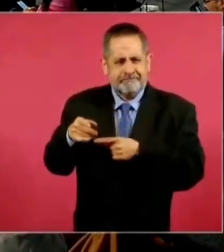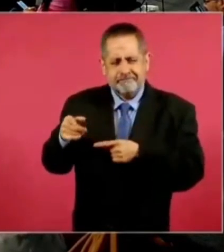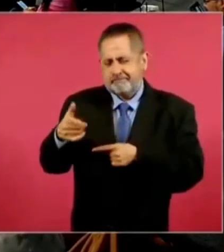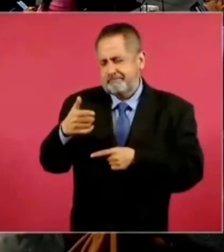puede